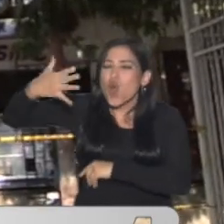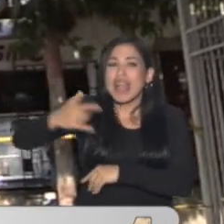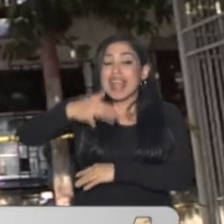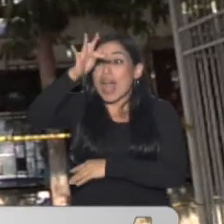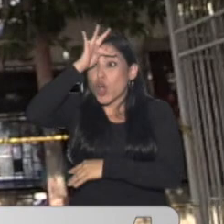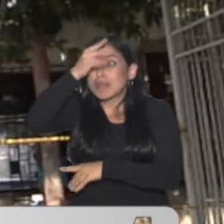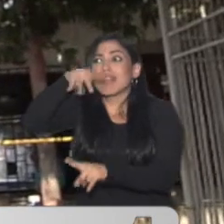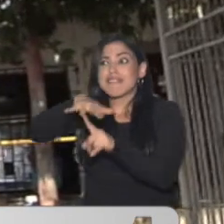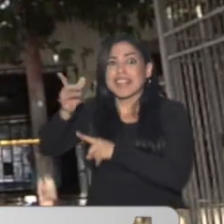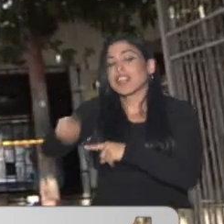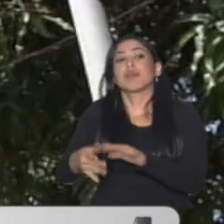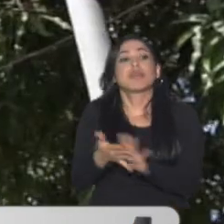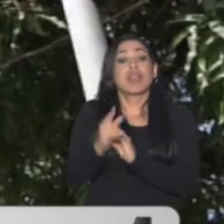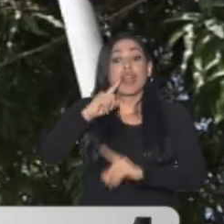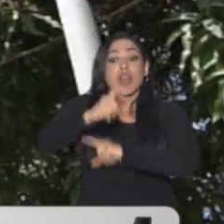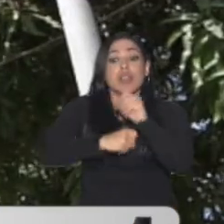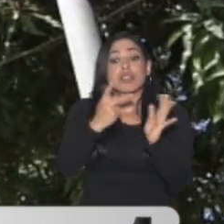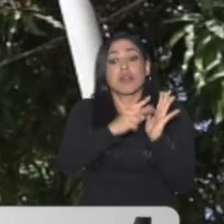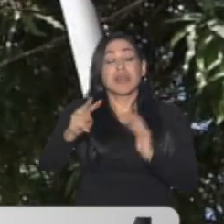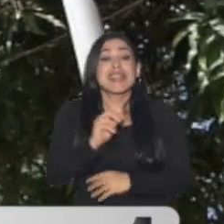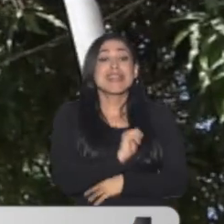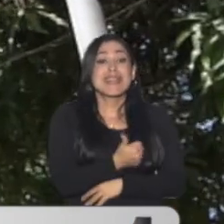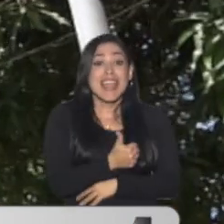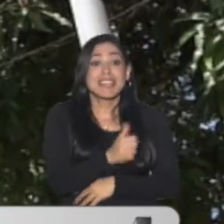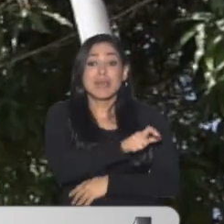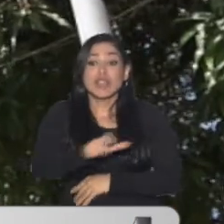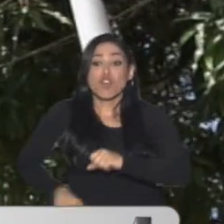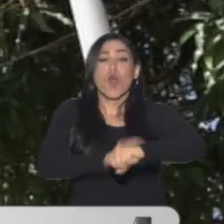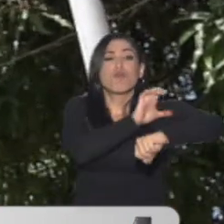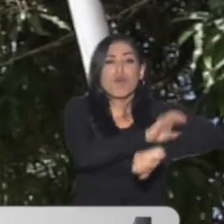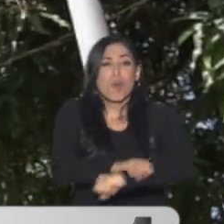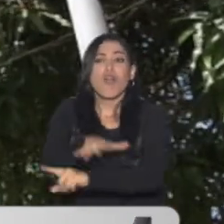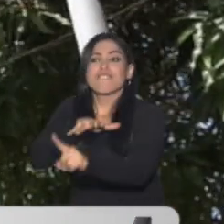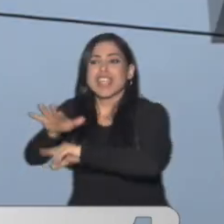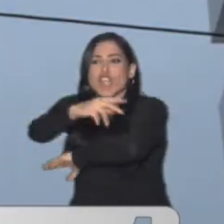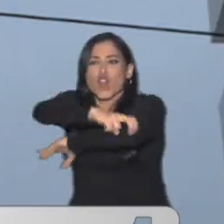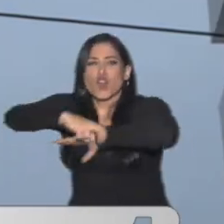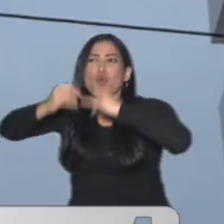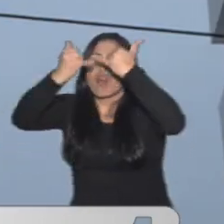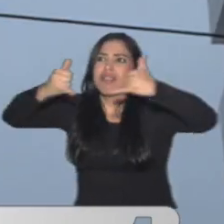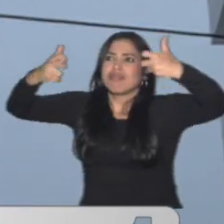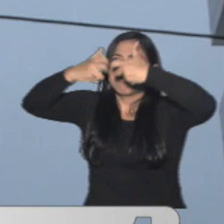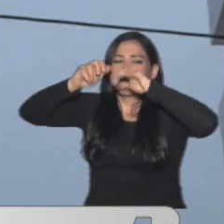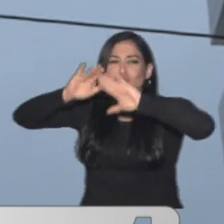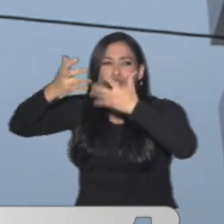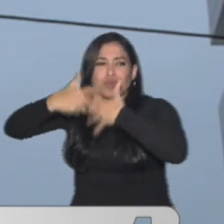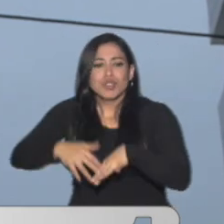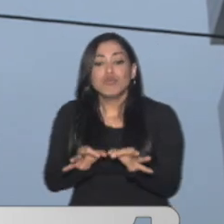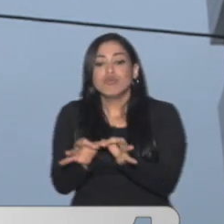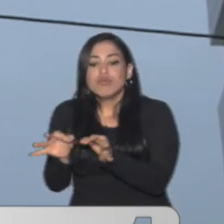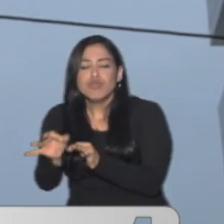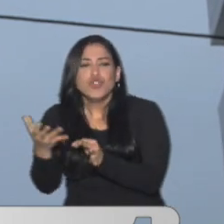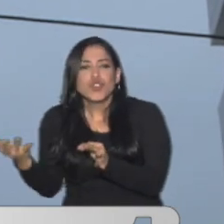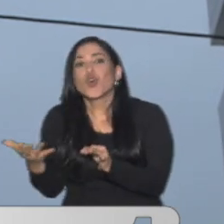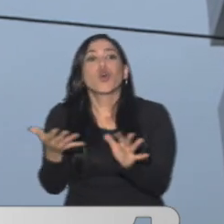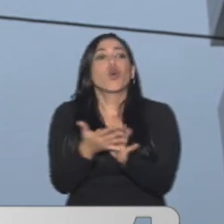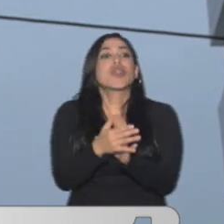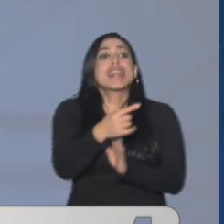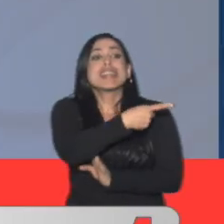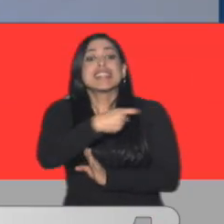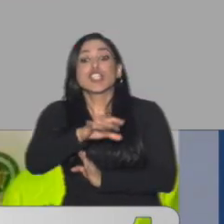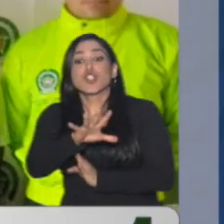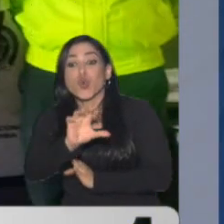hospitalaria este año ya son 10 los capturados por el delito de hurto en redes eléctricas en los municipios y